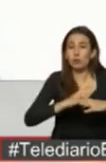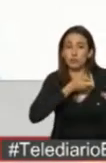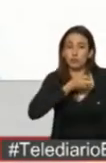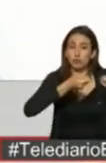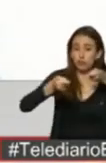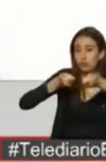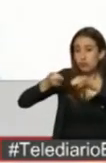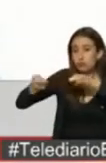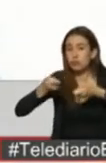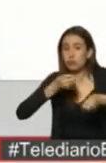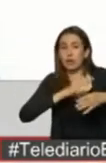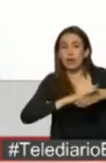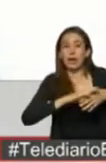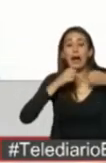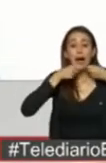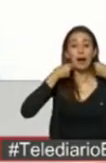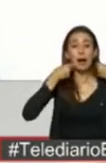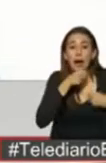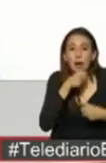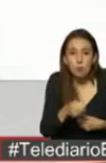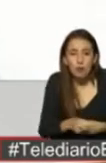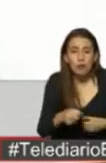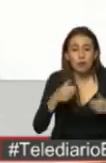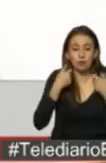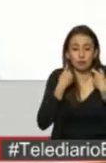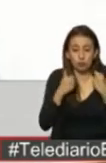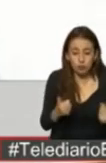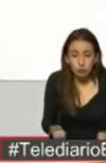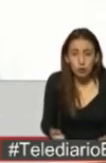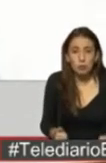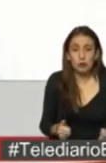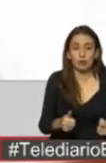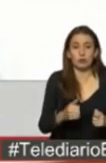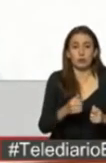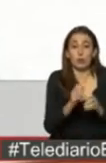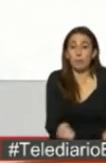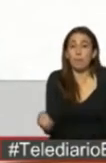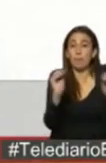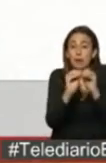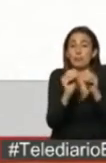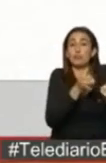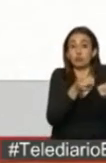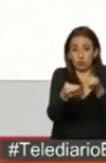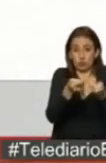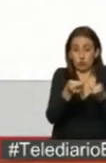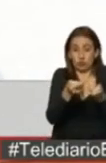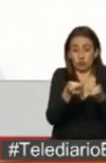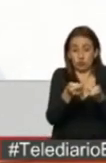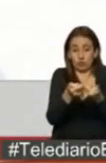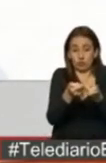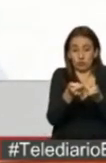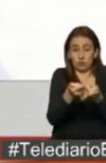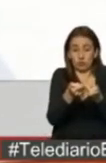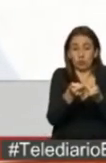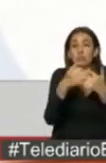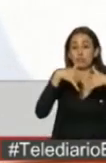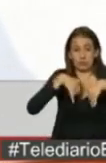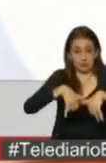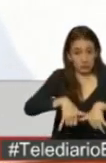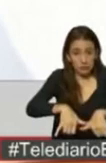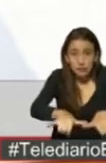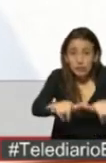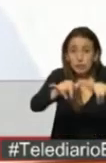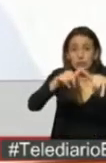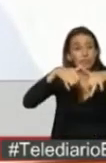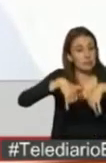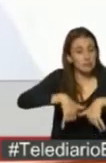restricciones para vuelos de distintas nacionalidades. ¿Se está ampliando, se está considerando ampliar